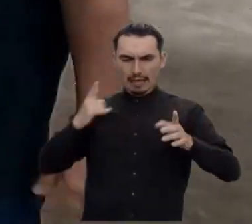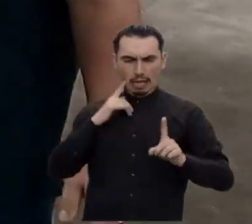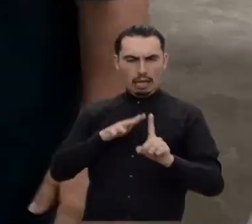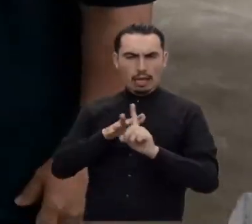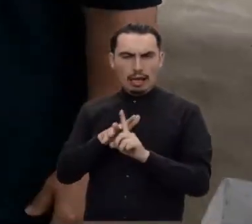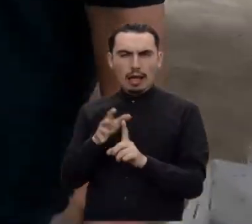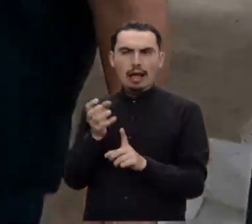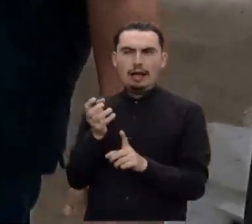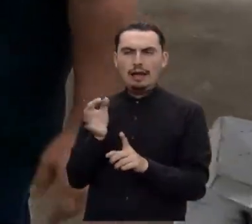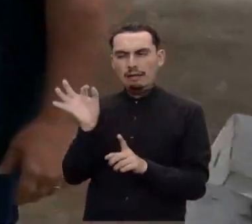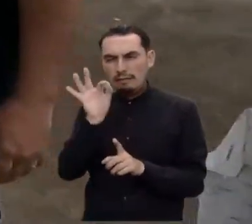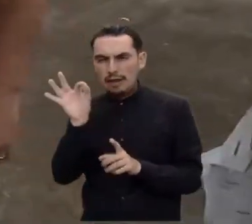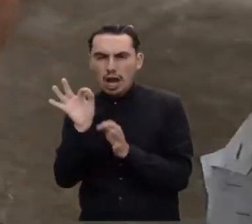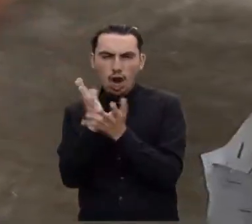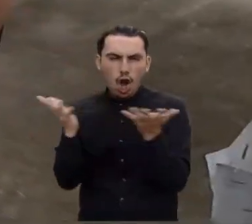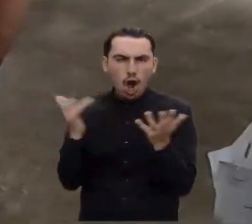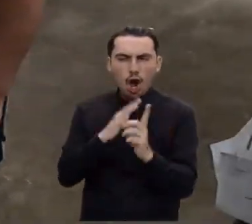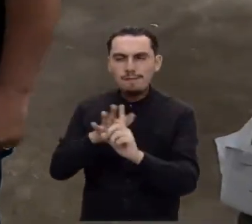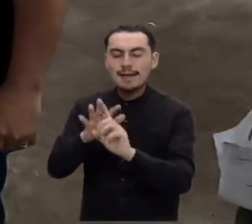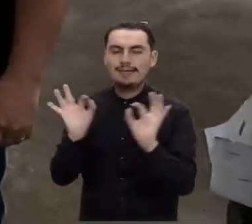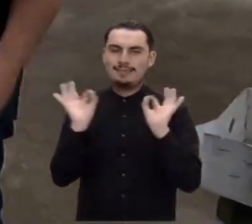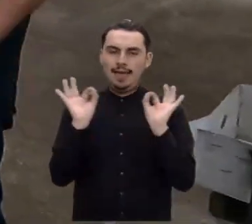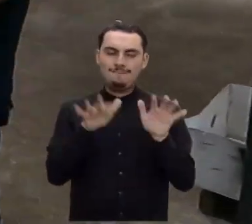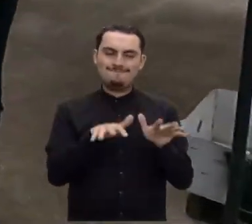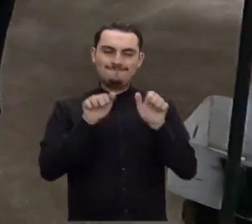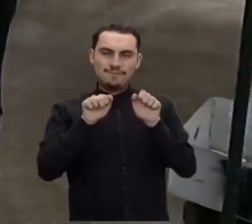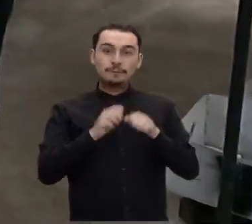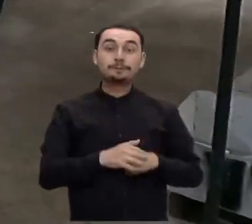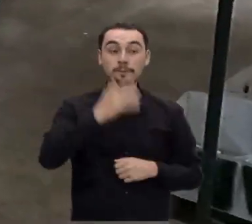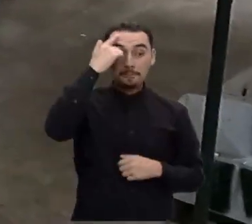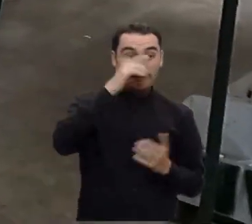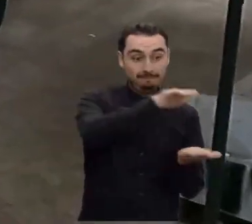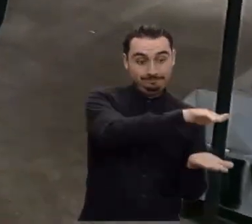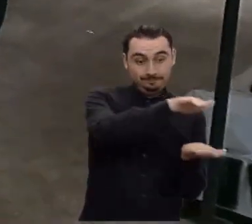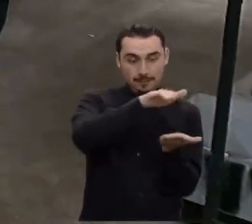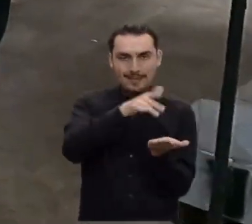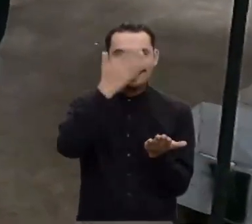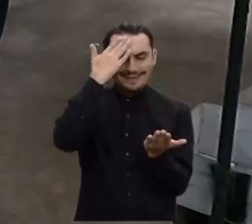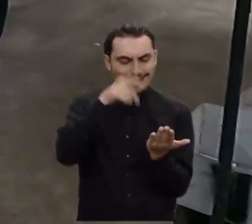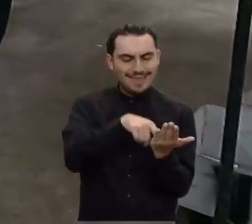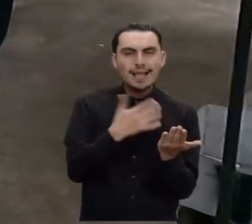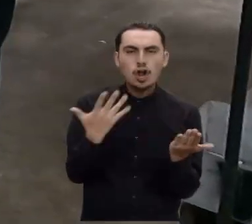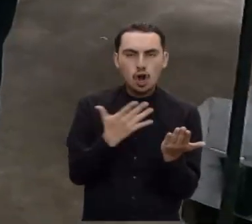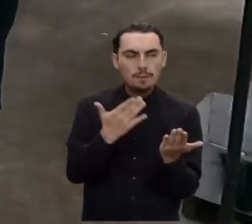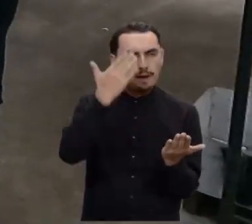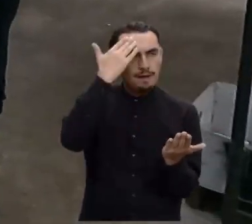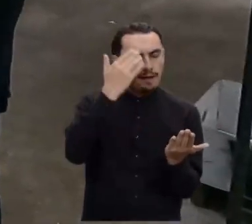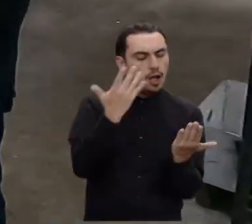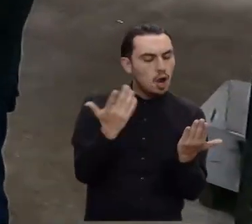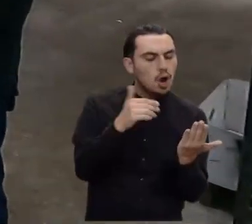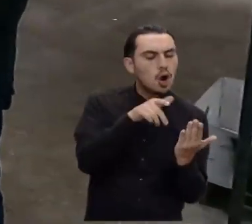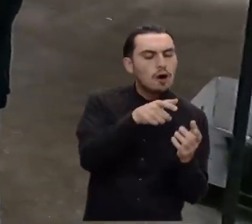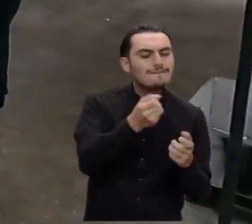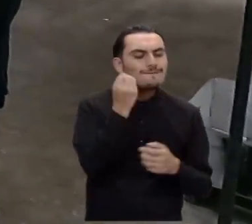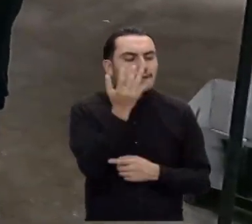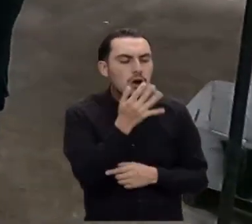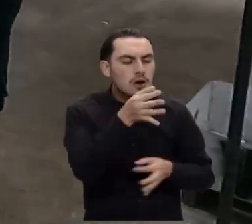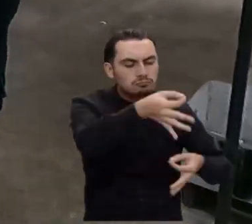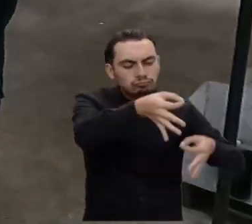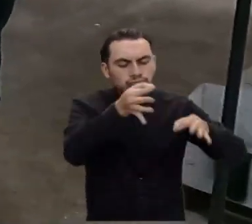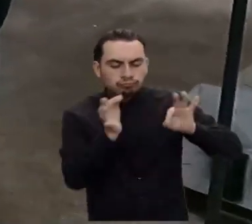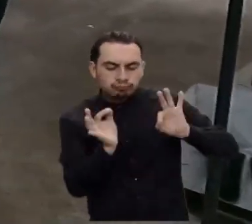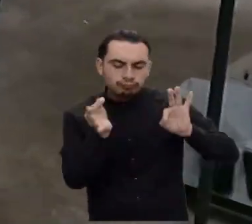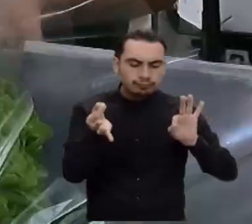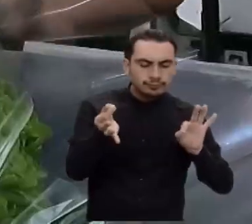ingreso de plagas dentro de la misma operación. Desde el producto también, que se controle el ingreso en el